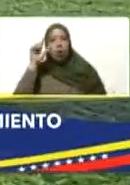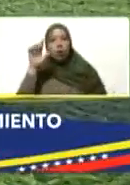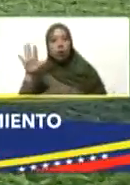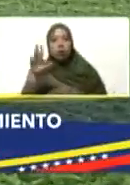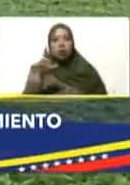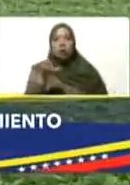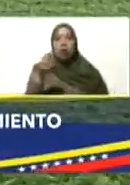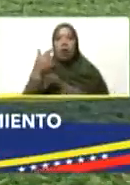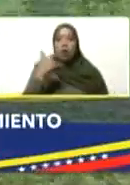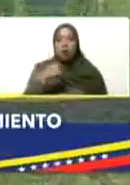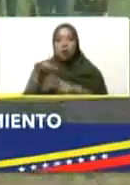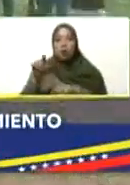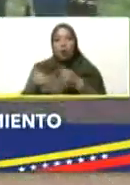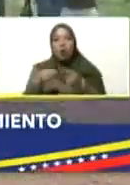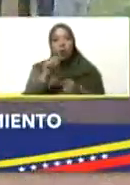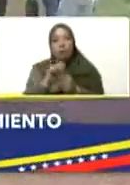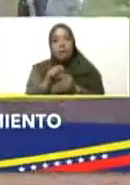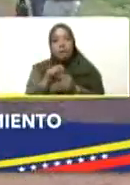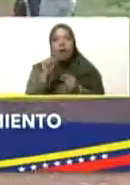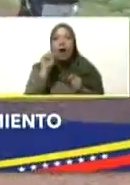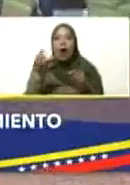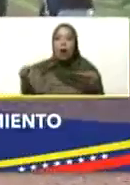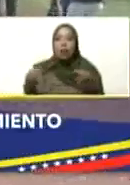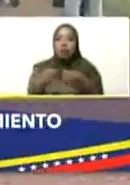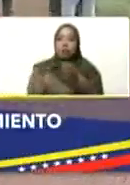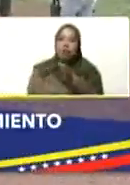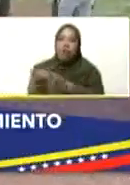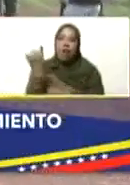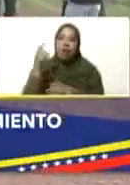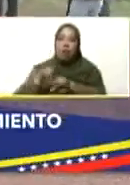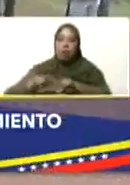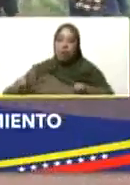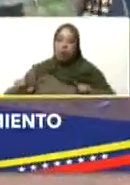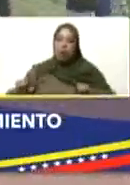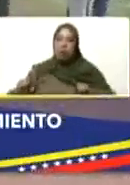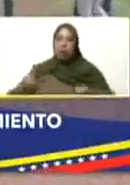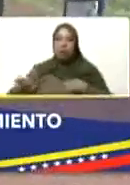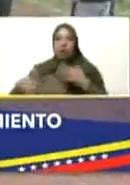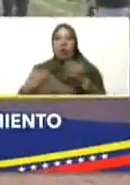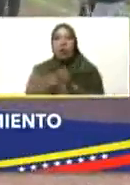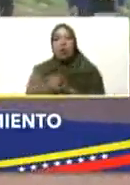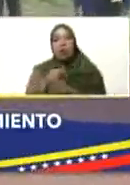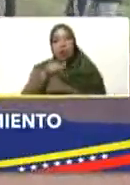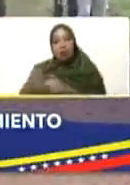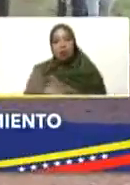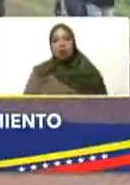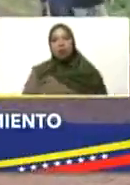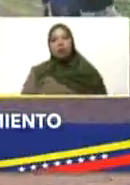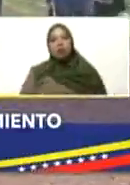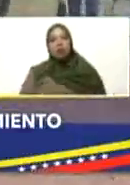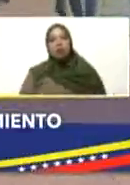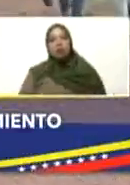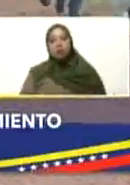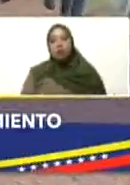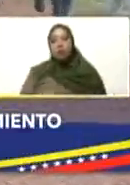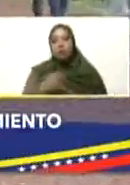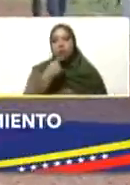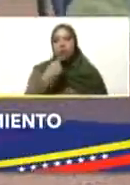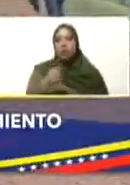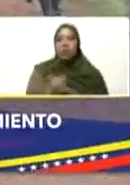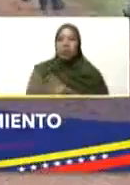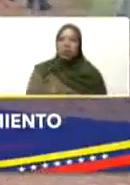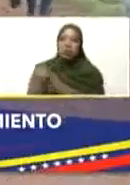del Furrial a Punta de Mata y de Punta de Mata hasta aquí. ¿Qué me puede decir este joven